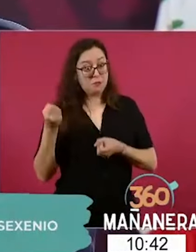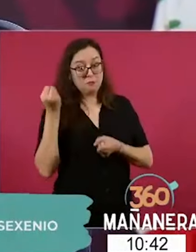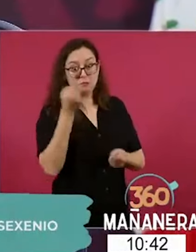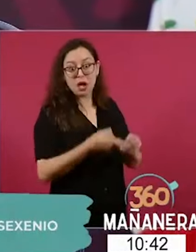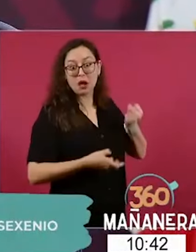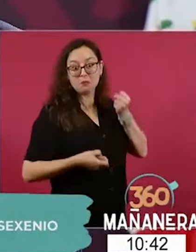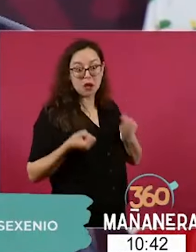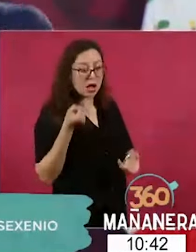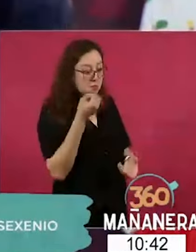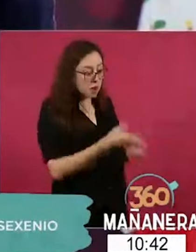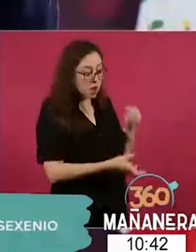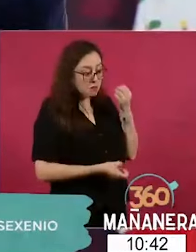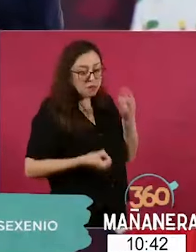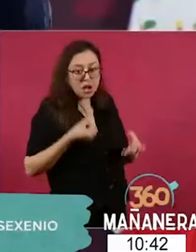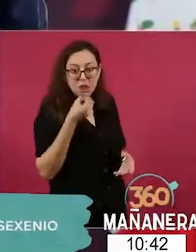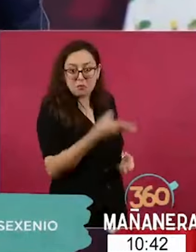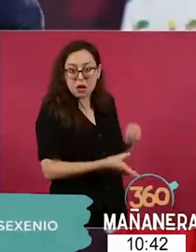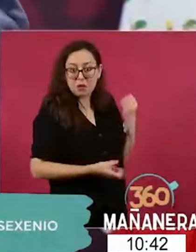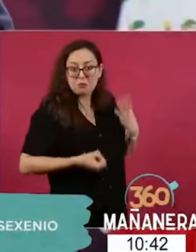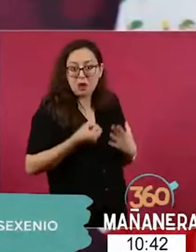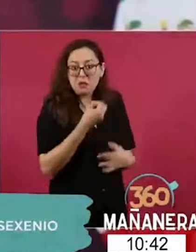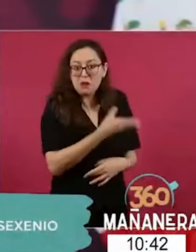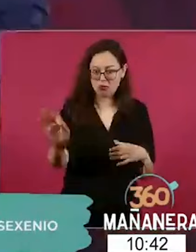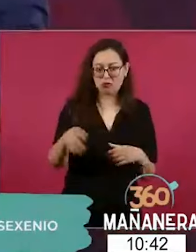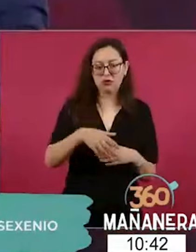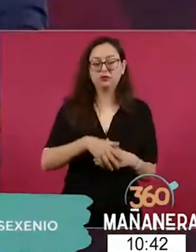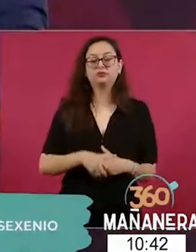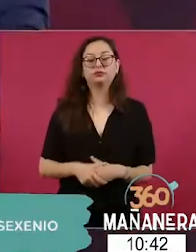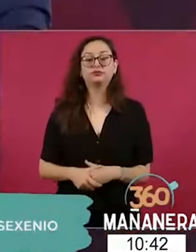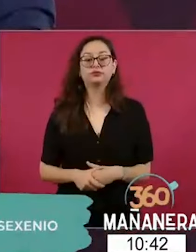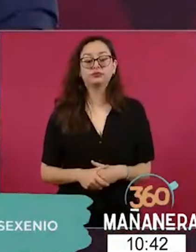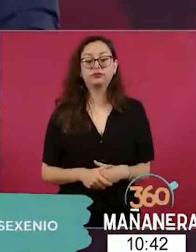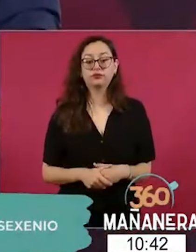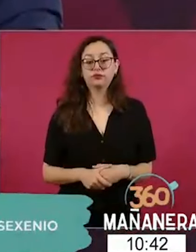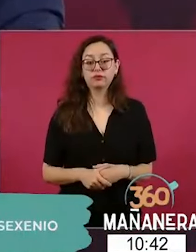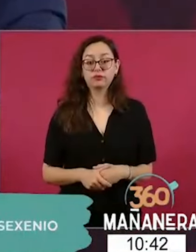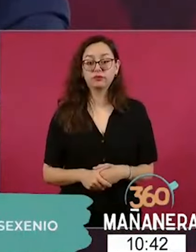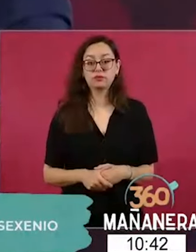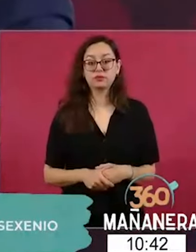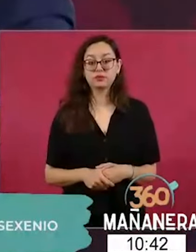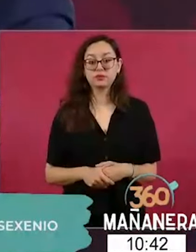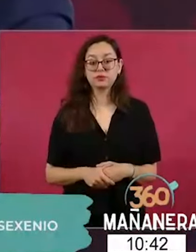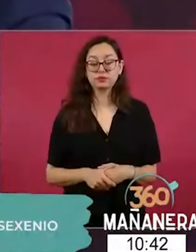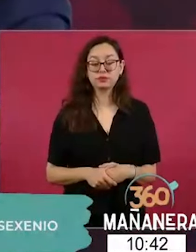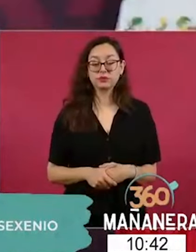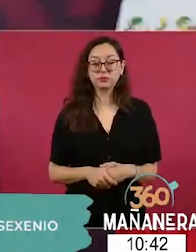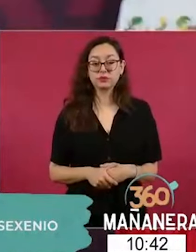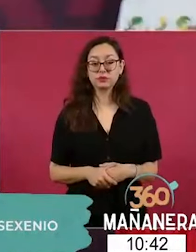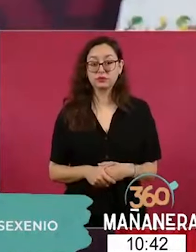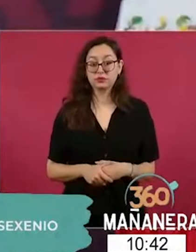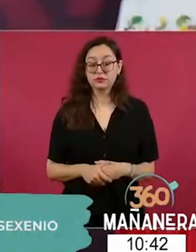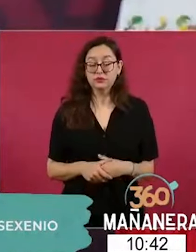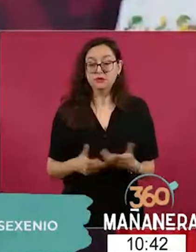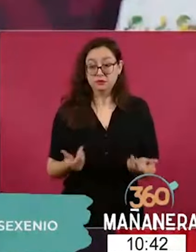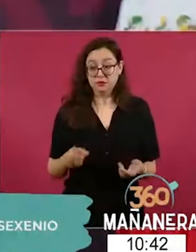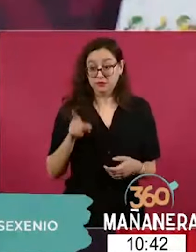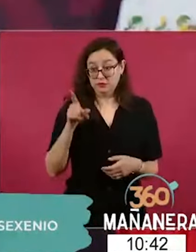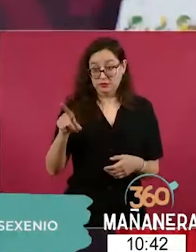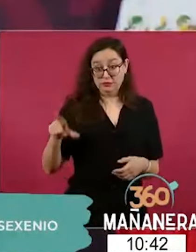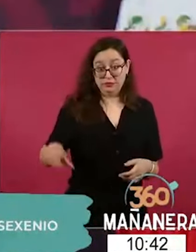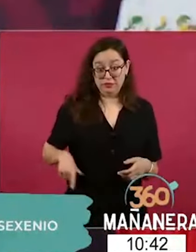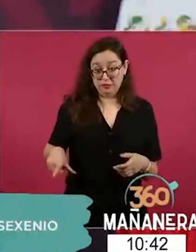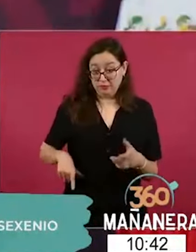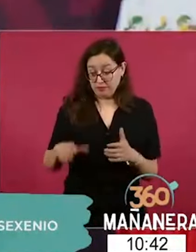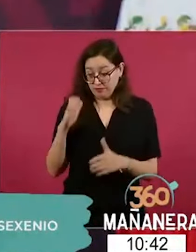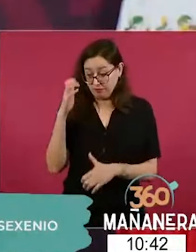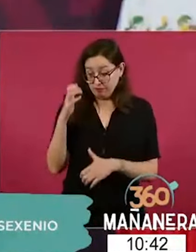traicionaron me refiero a los de arriba lo convirtieron al presidente Peña al final en el